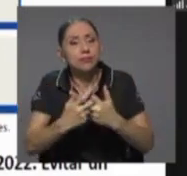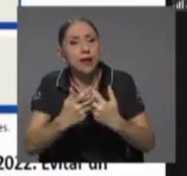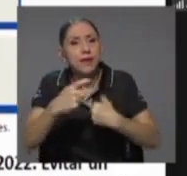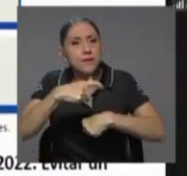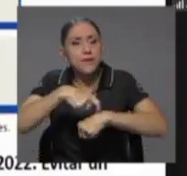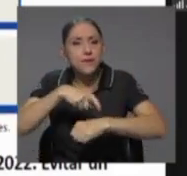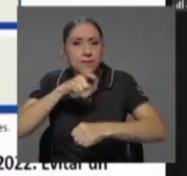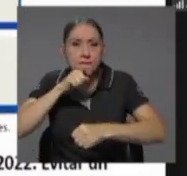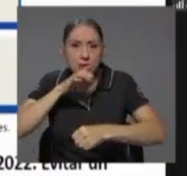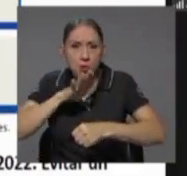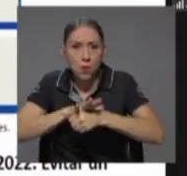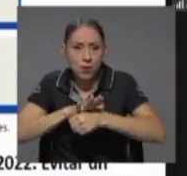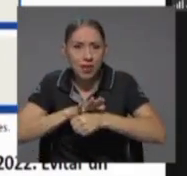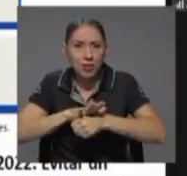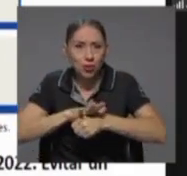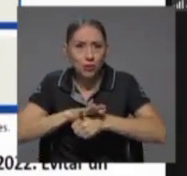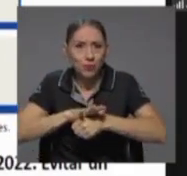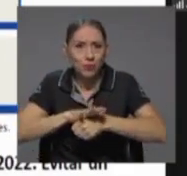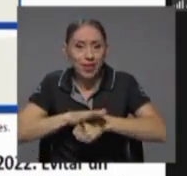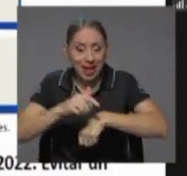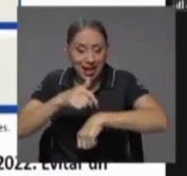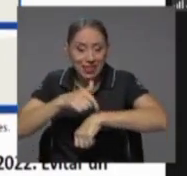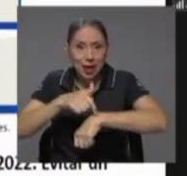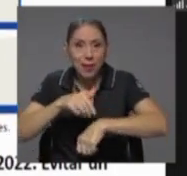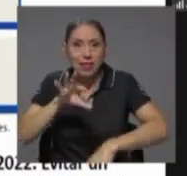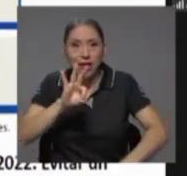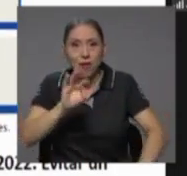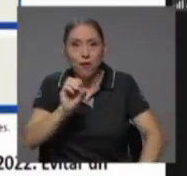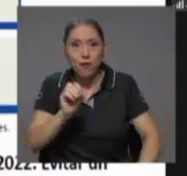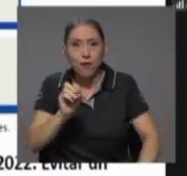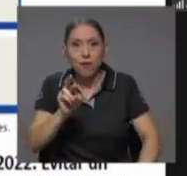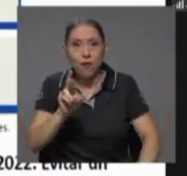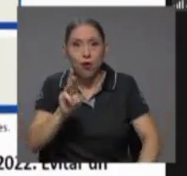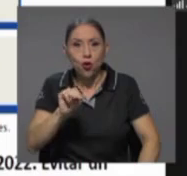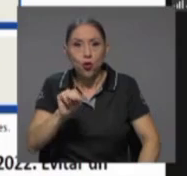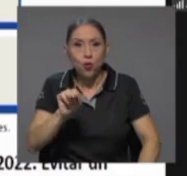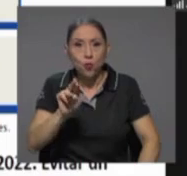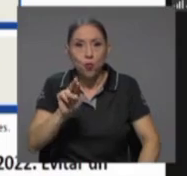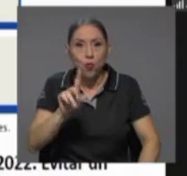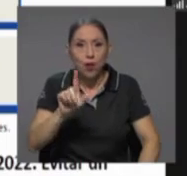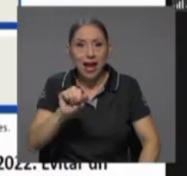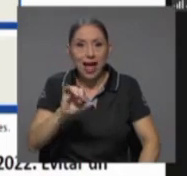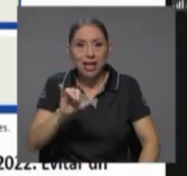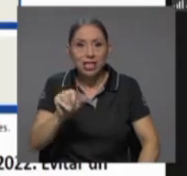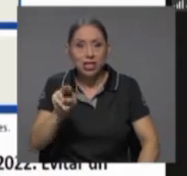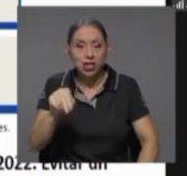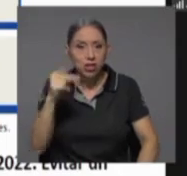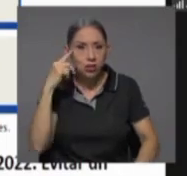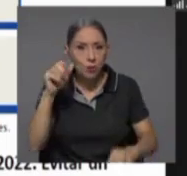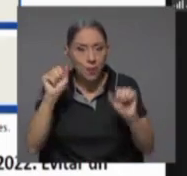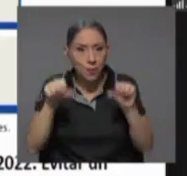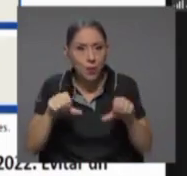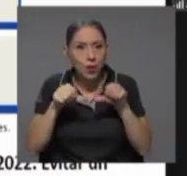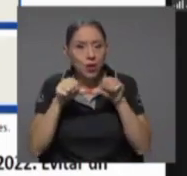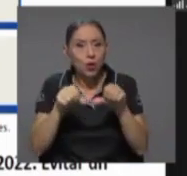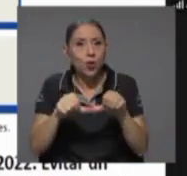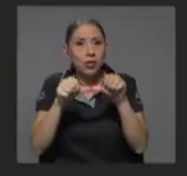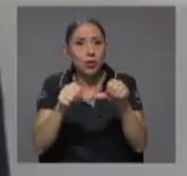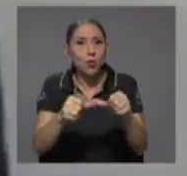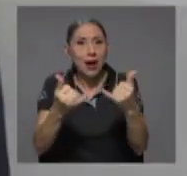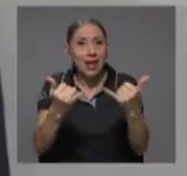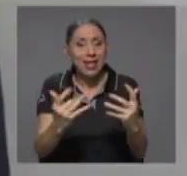es la etapa de formulación para poder continuar en esta senda del